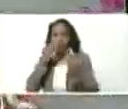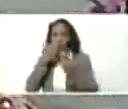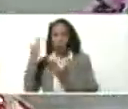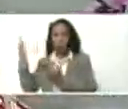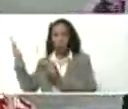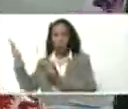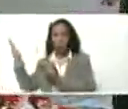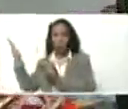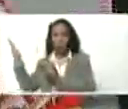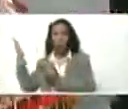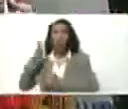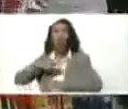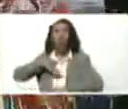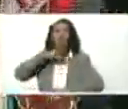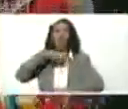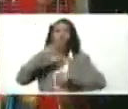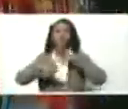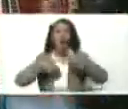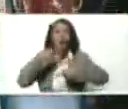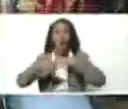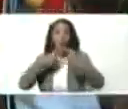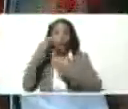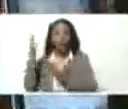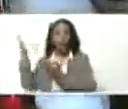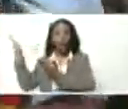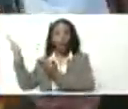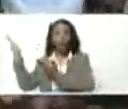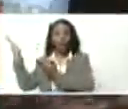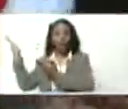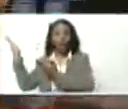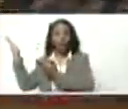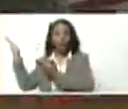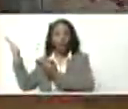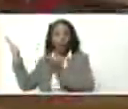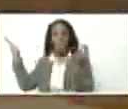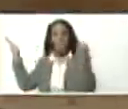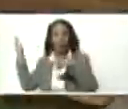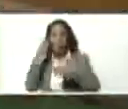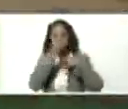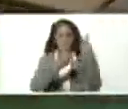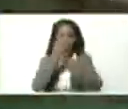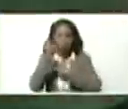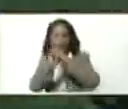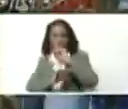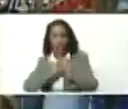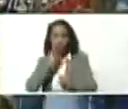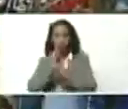llena de colores. Ha sido uno de los stands más visitados del área internacional.